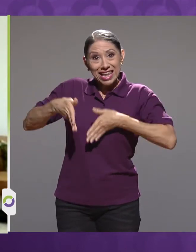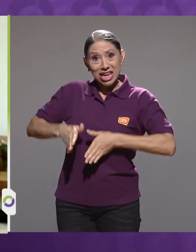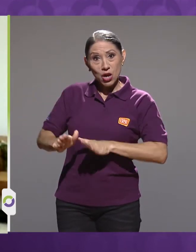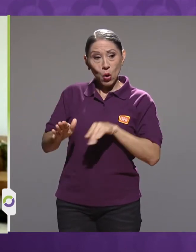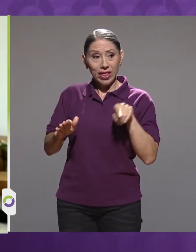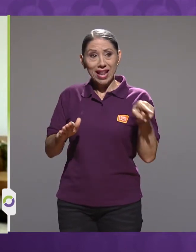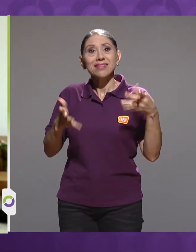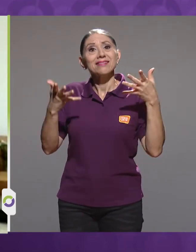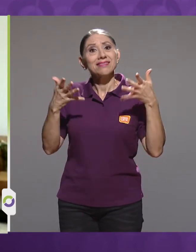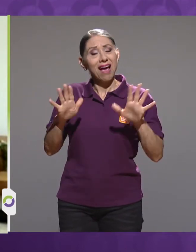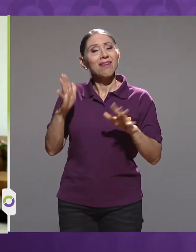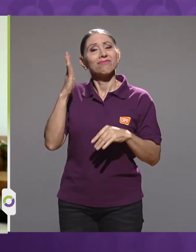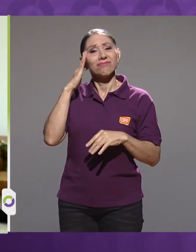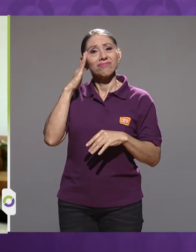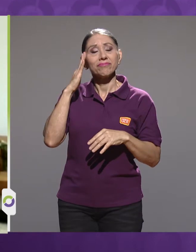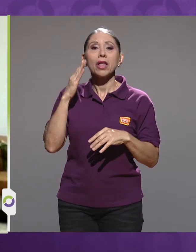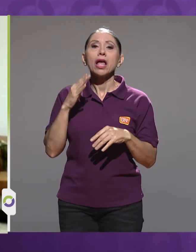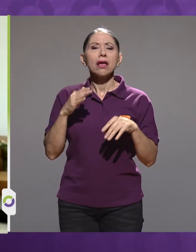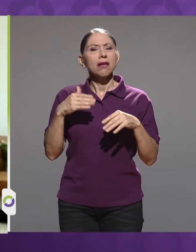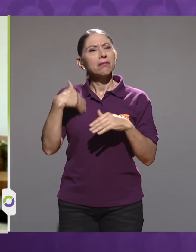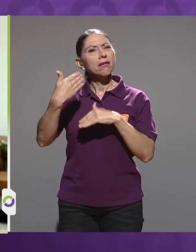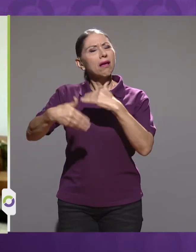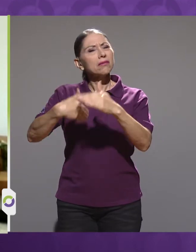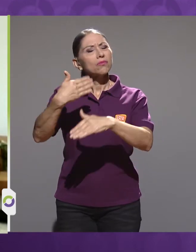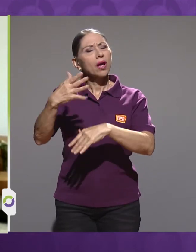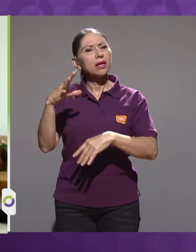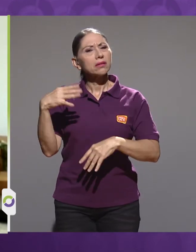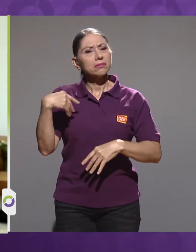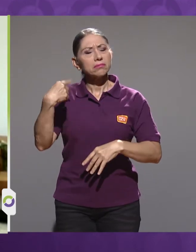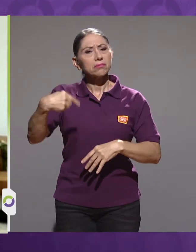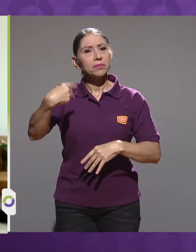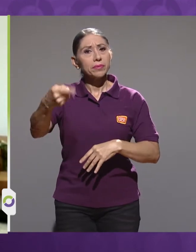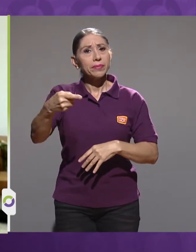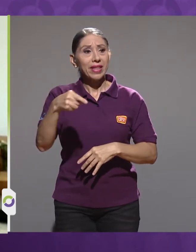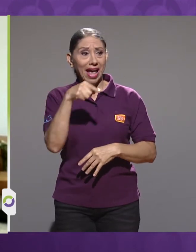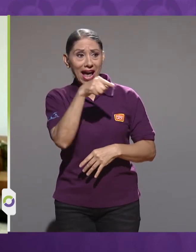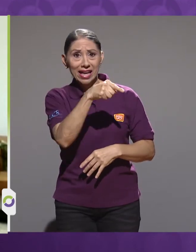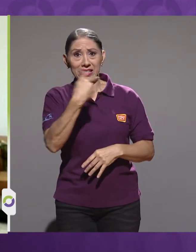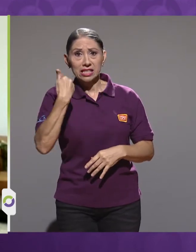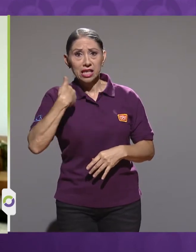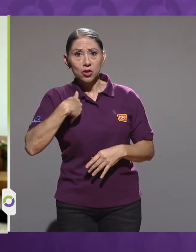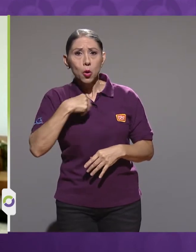Resulta que cuando el señor llega, le tocan la puerta